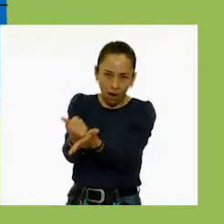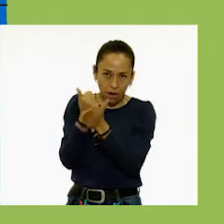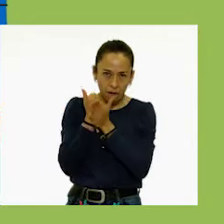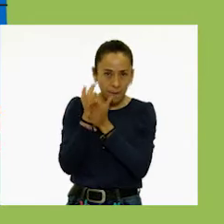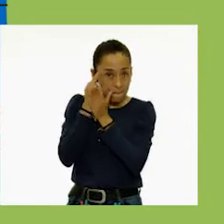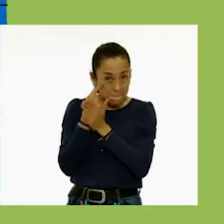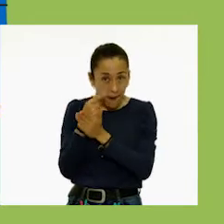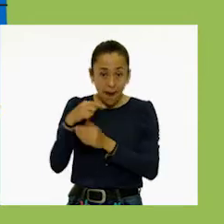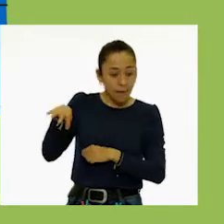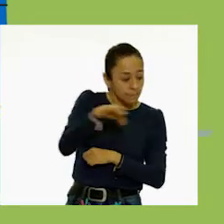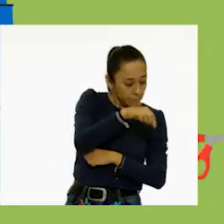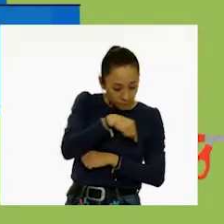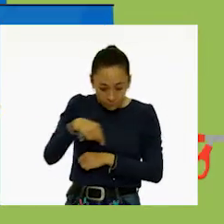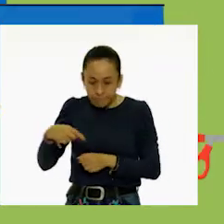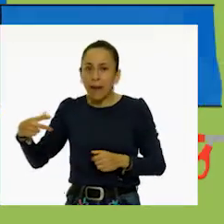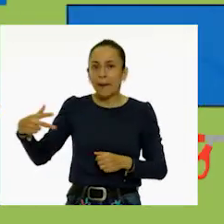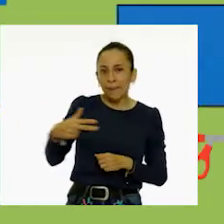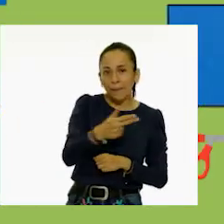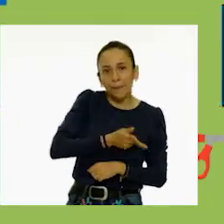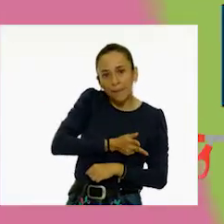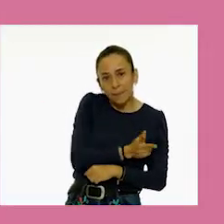las líneas marcadas.